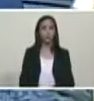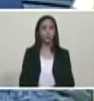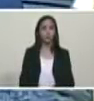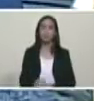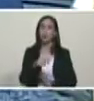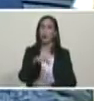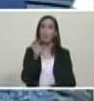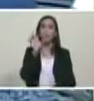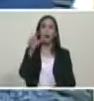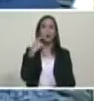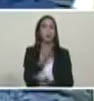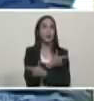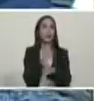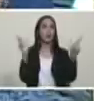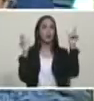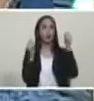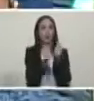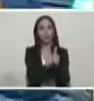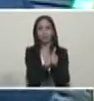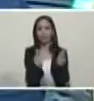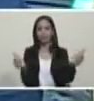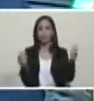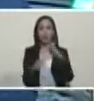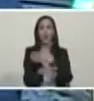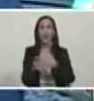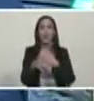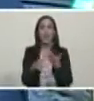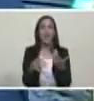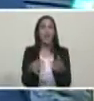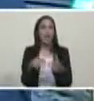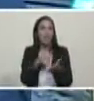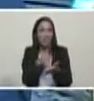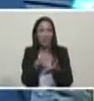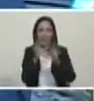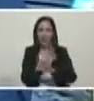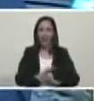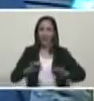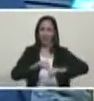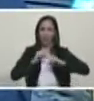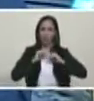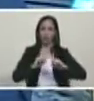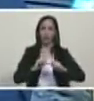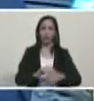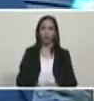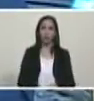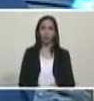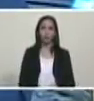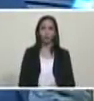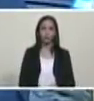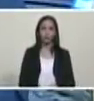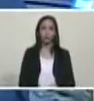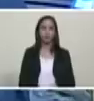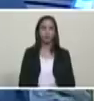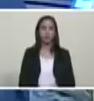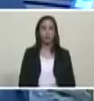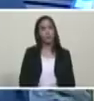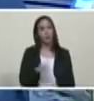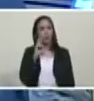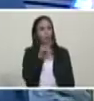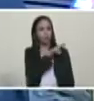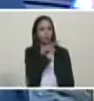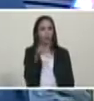país invulnerable, intocable, intocable. Agradezco al pueblo tanta conciencia. Cuando veo